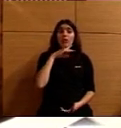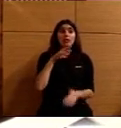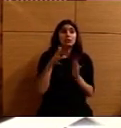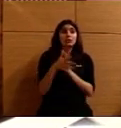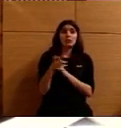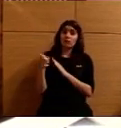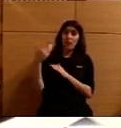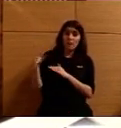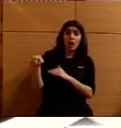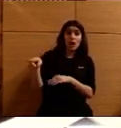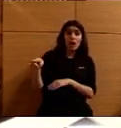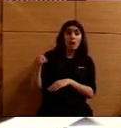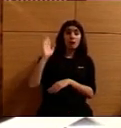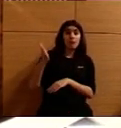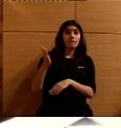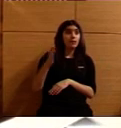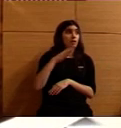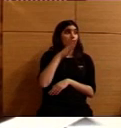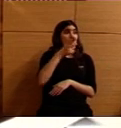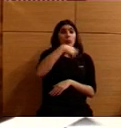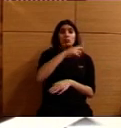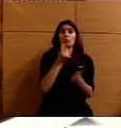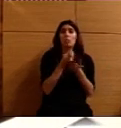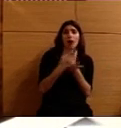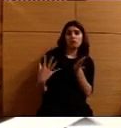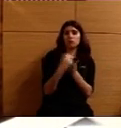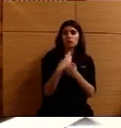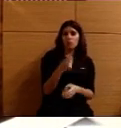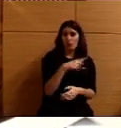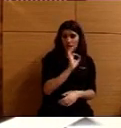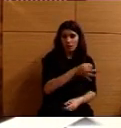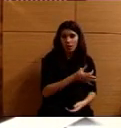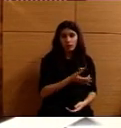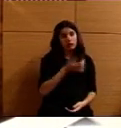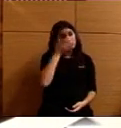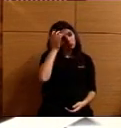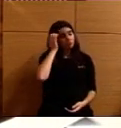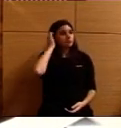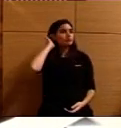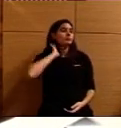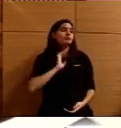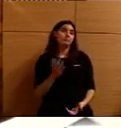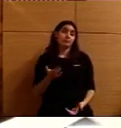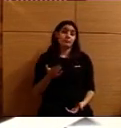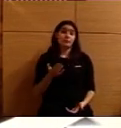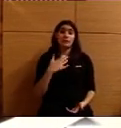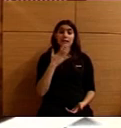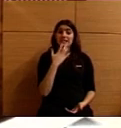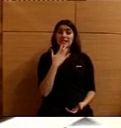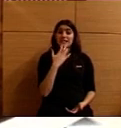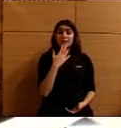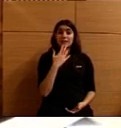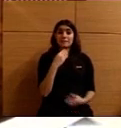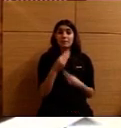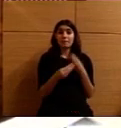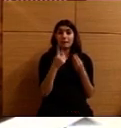un negligente. Porque ahí estaban ustedes para pagar la luz cuando tocaba y como tocaba. Que se tuviese que establecer